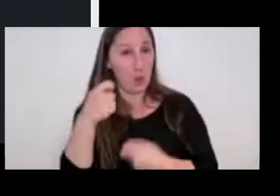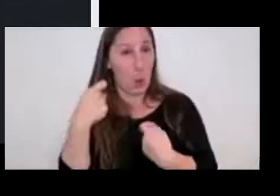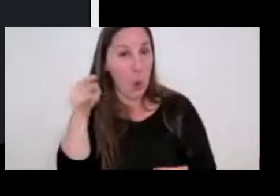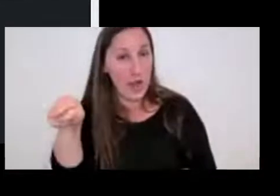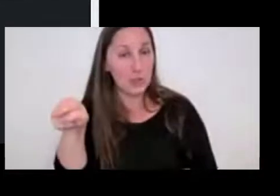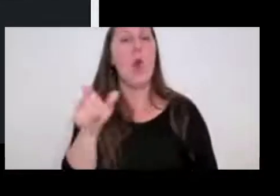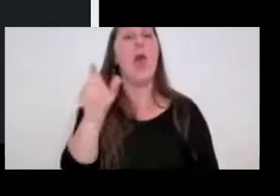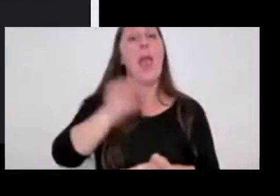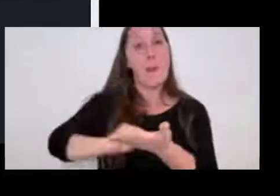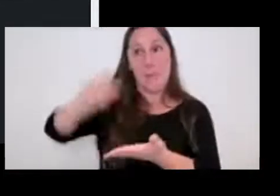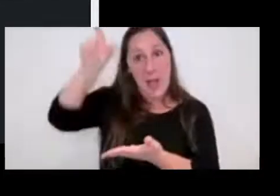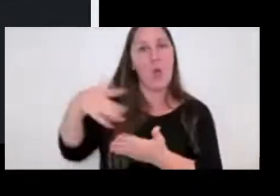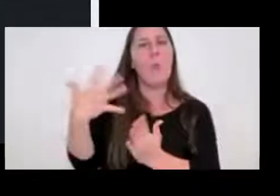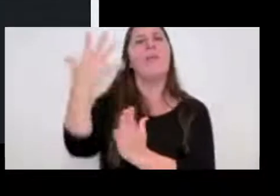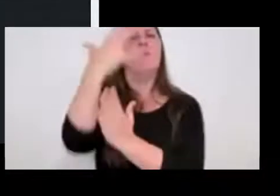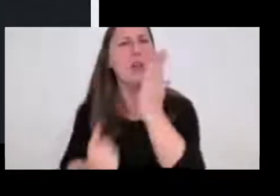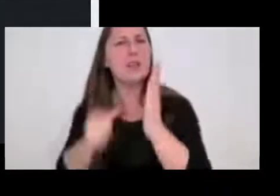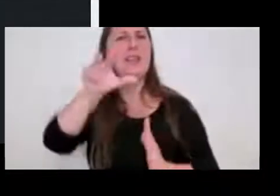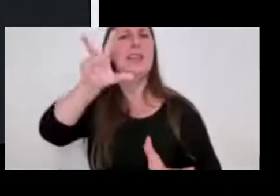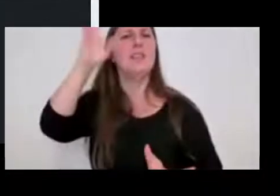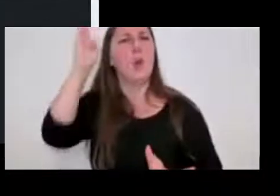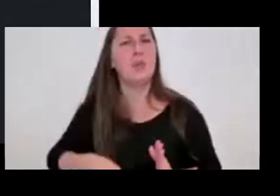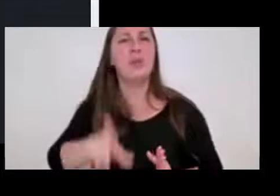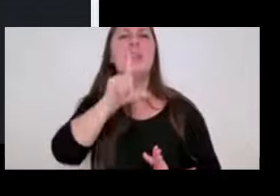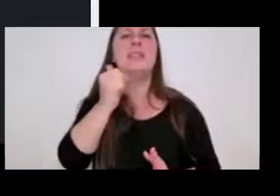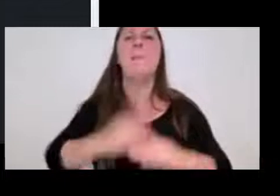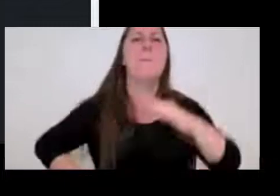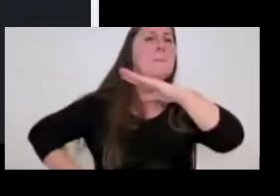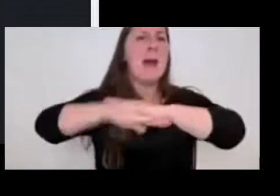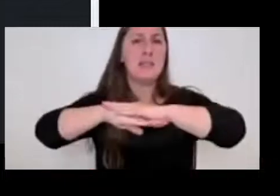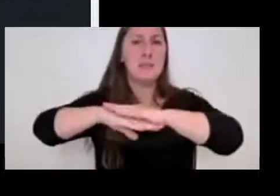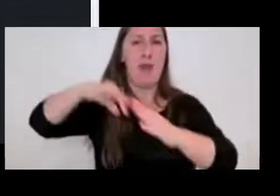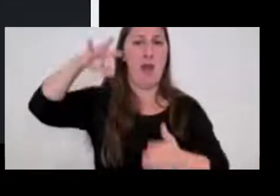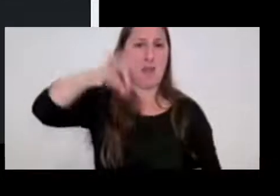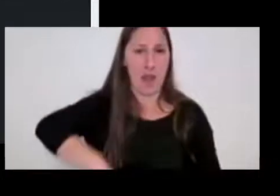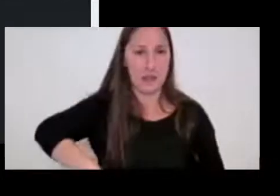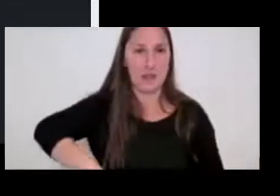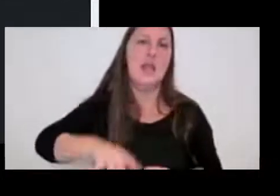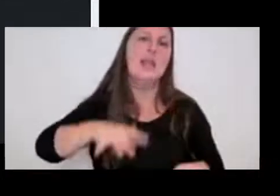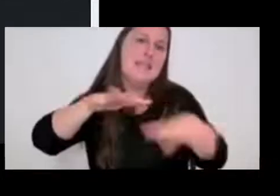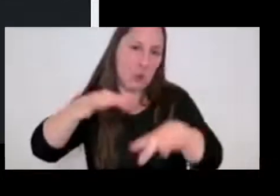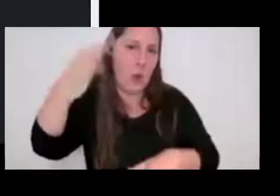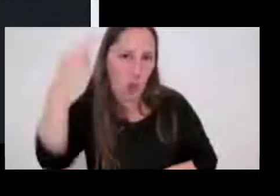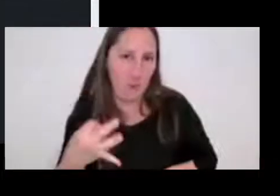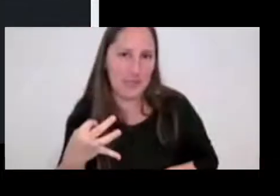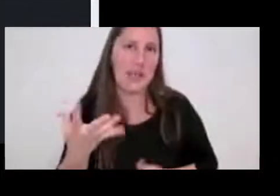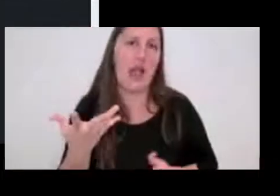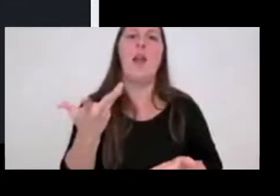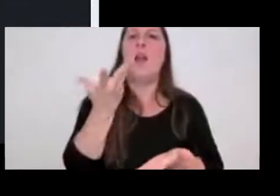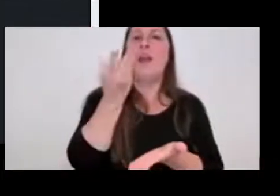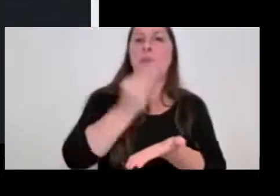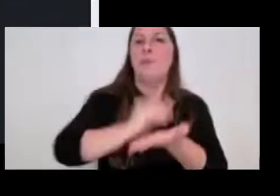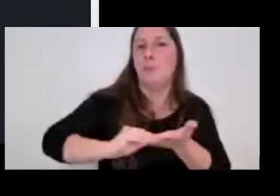se le va a poder descontar hasta el 35% de la tasa máxima de ganancias. En casos especiales, lógico. Por ejemplo, si el empleado no informó que hay un